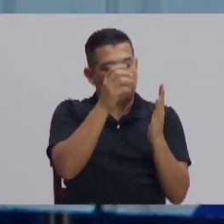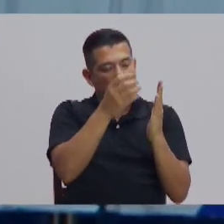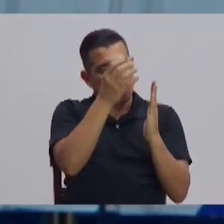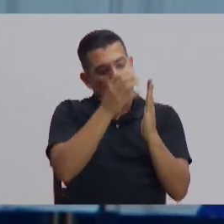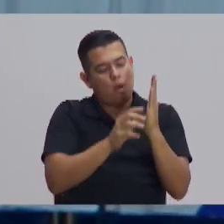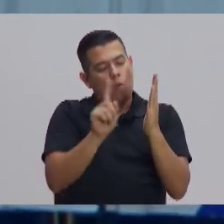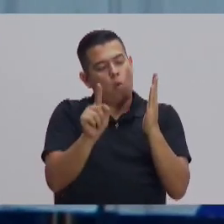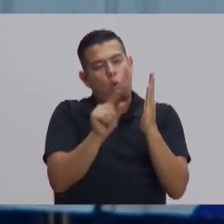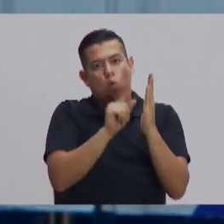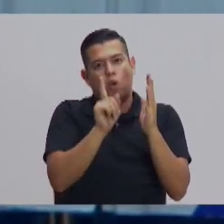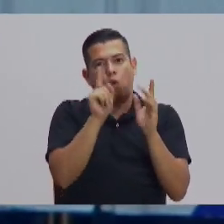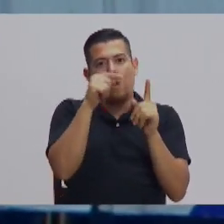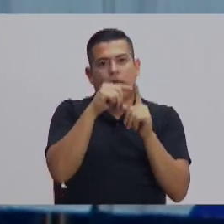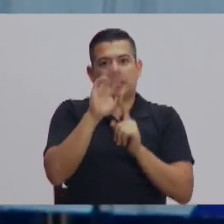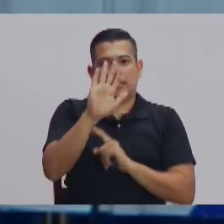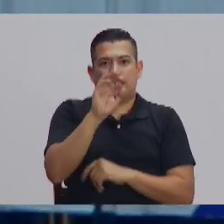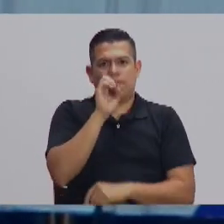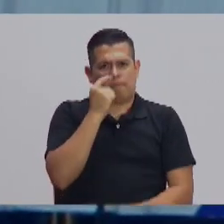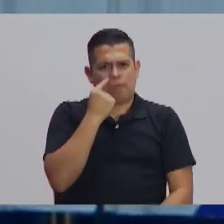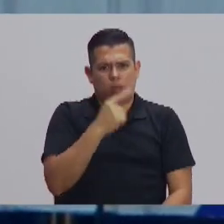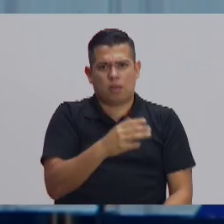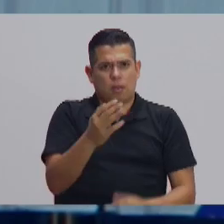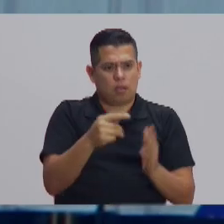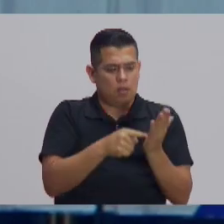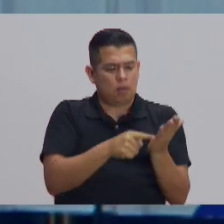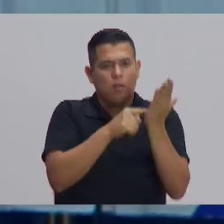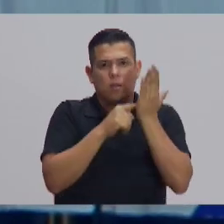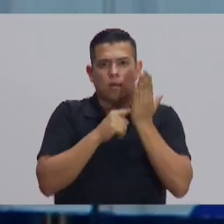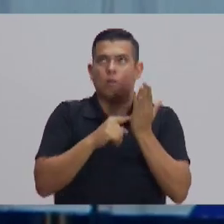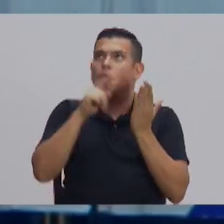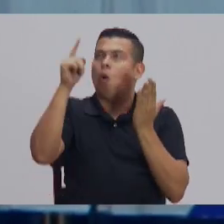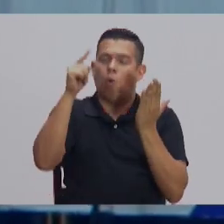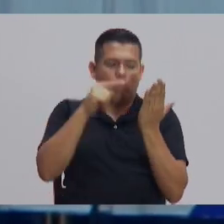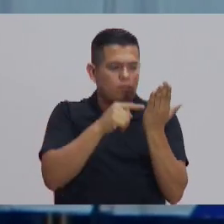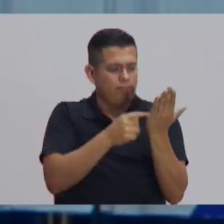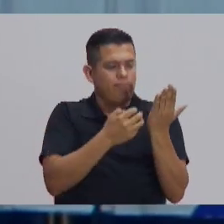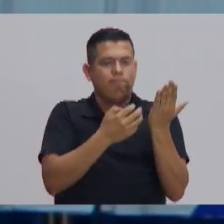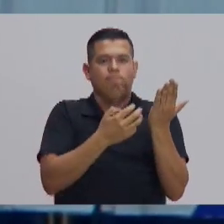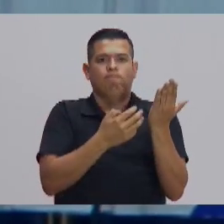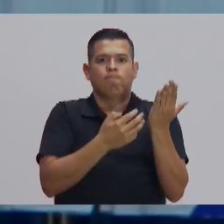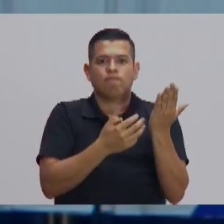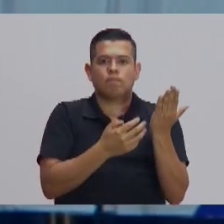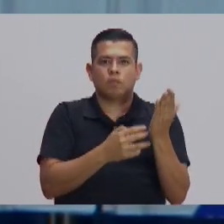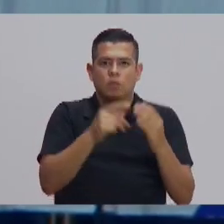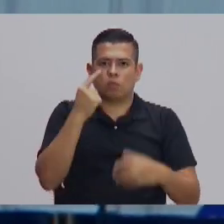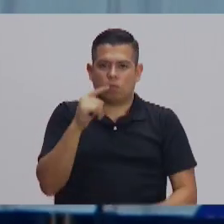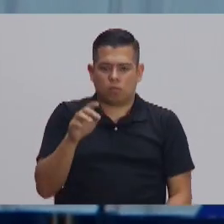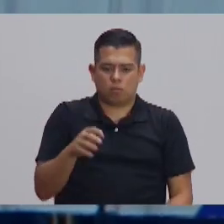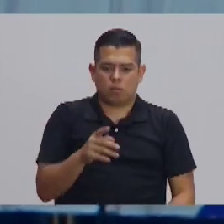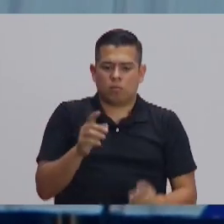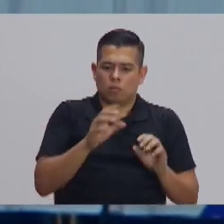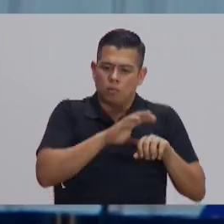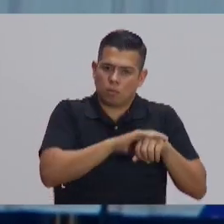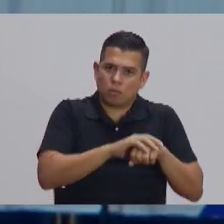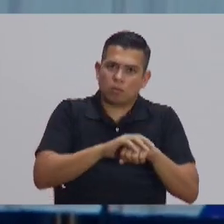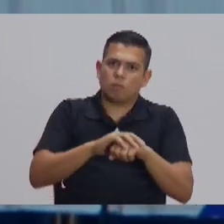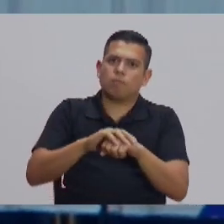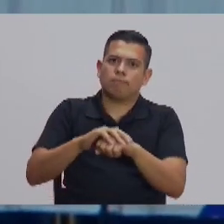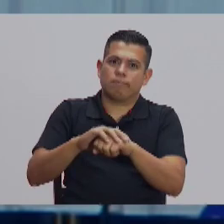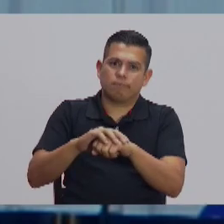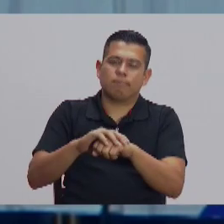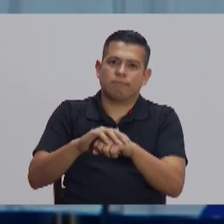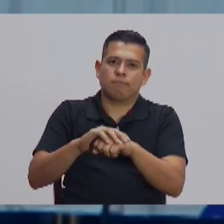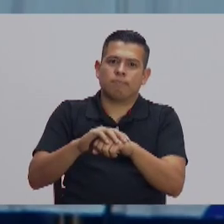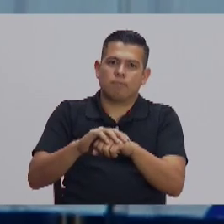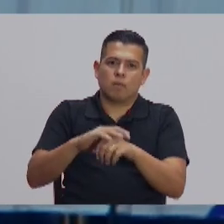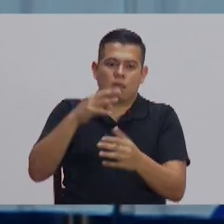1 al 5 vemos como dios le muestra a josué que el dios estaba con él y con el pueblo